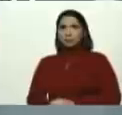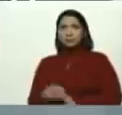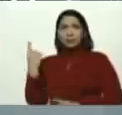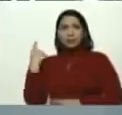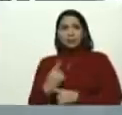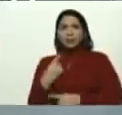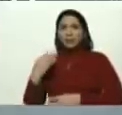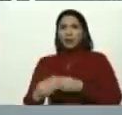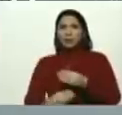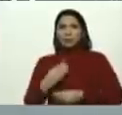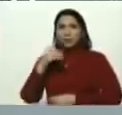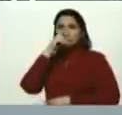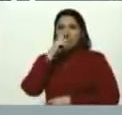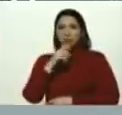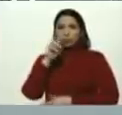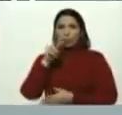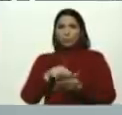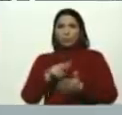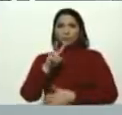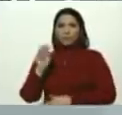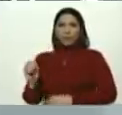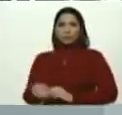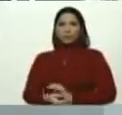Deben hacerse este año